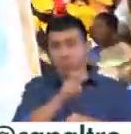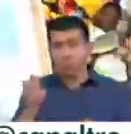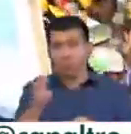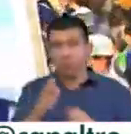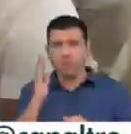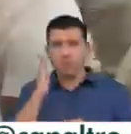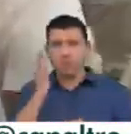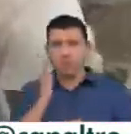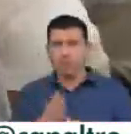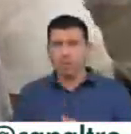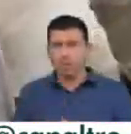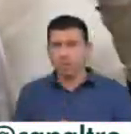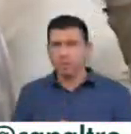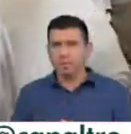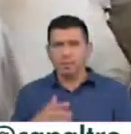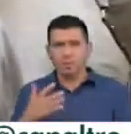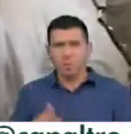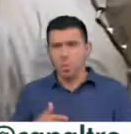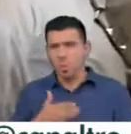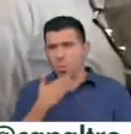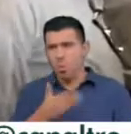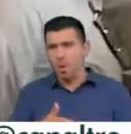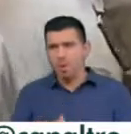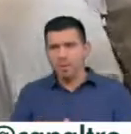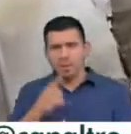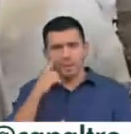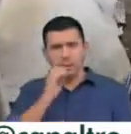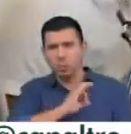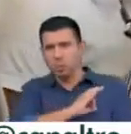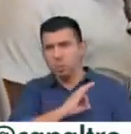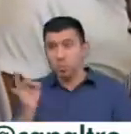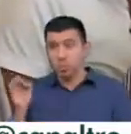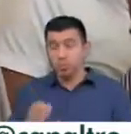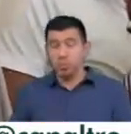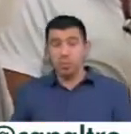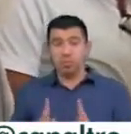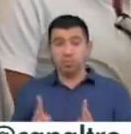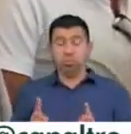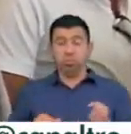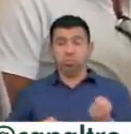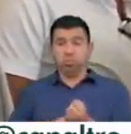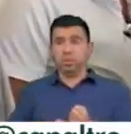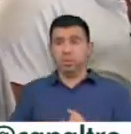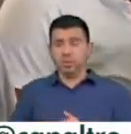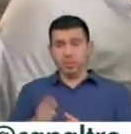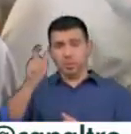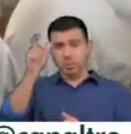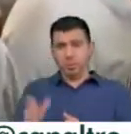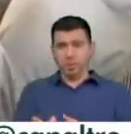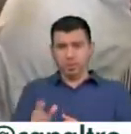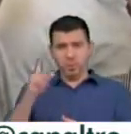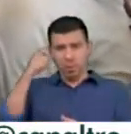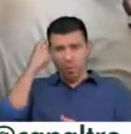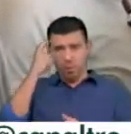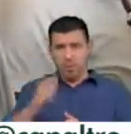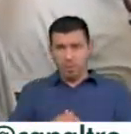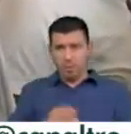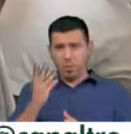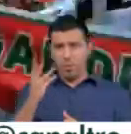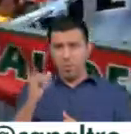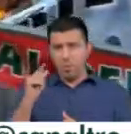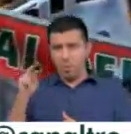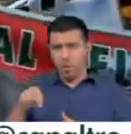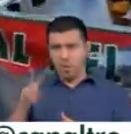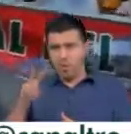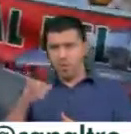apoteósica impresionante nunca había visto una habitación de tanto respaldo a una persona como buena media militar aquí que ha